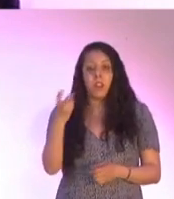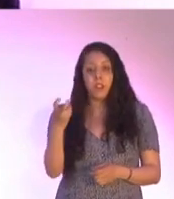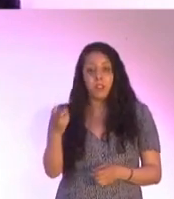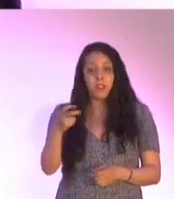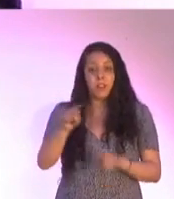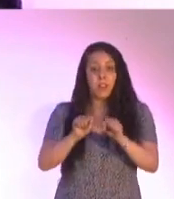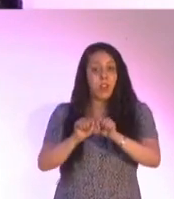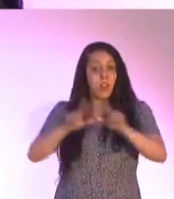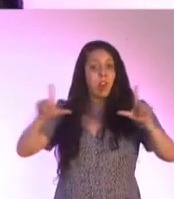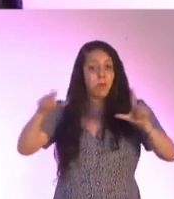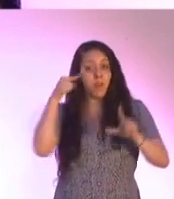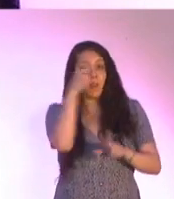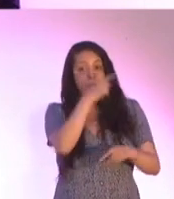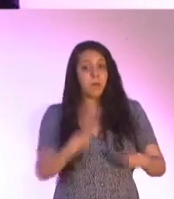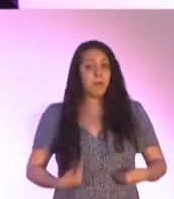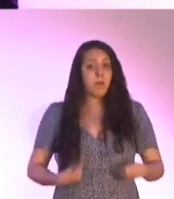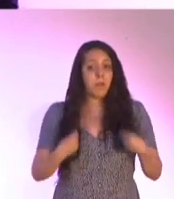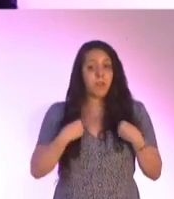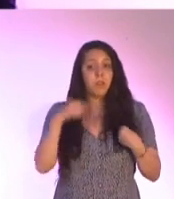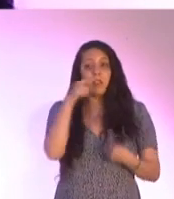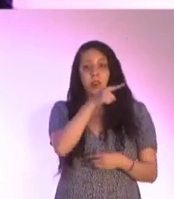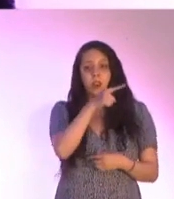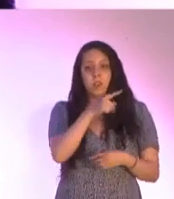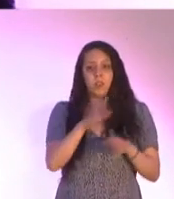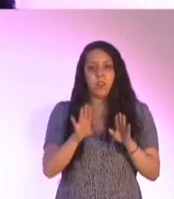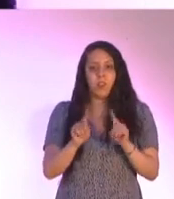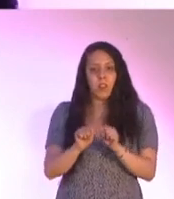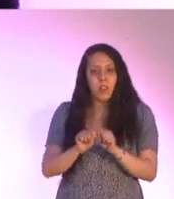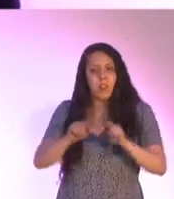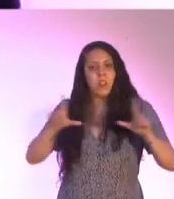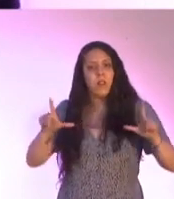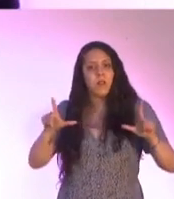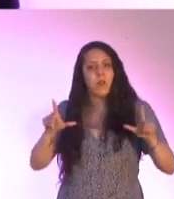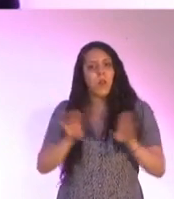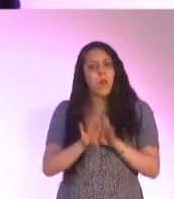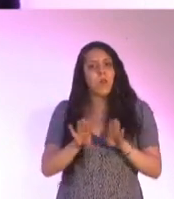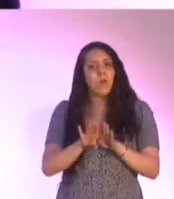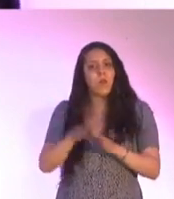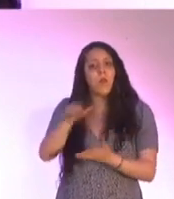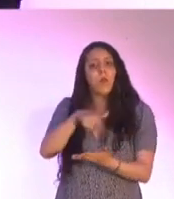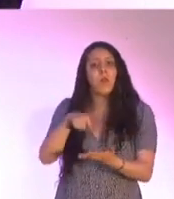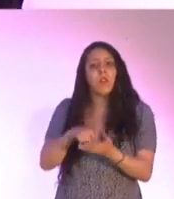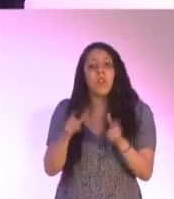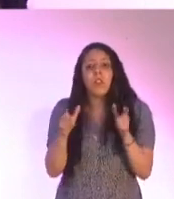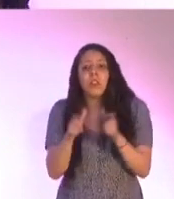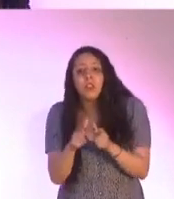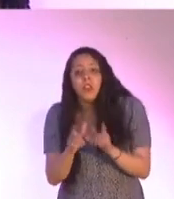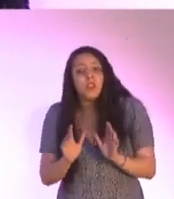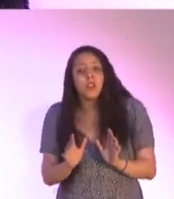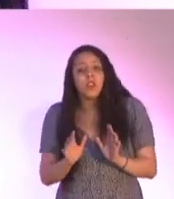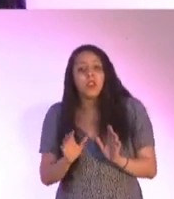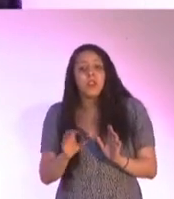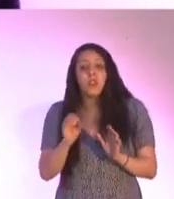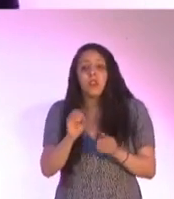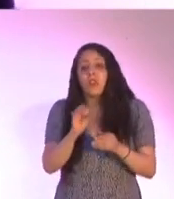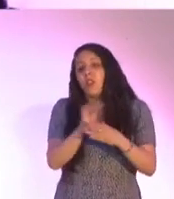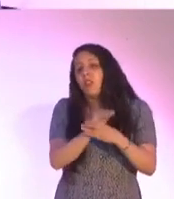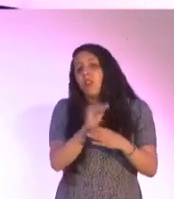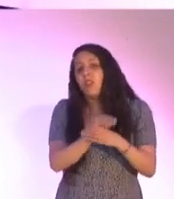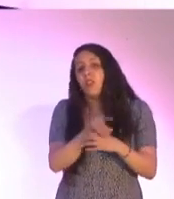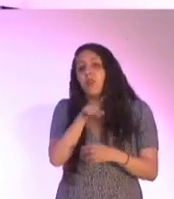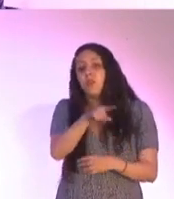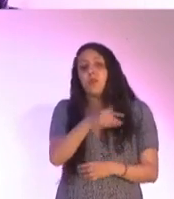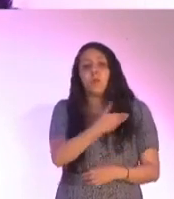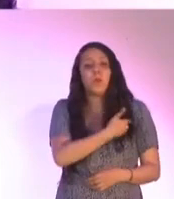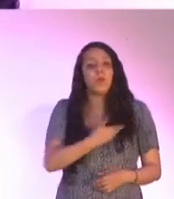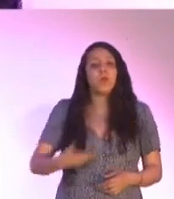saben que para nosotros ustedes la escala es ser de ningún lado de alguna manera en nuestro territorio imaginario este municipio de puebla